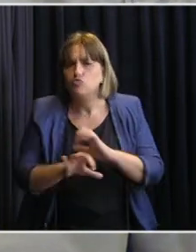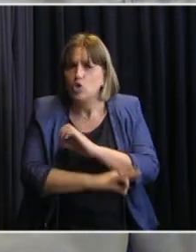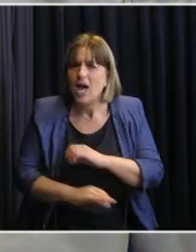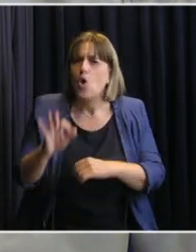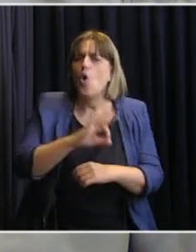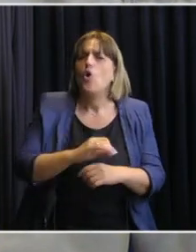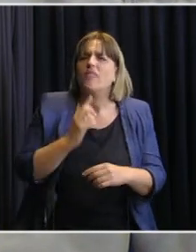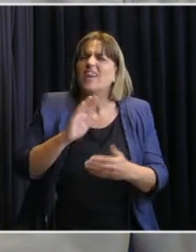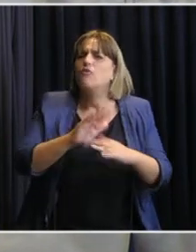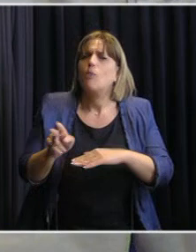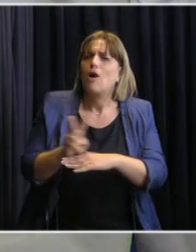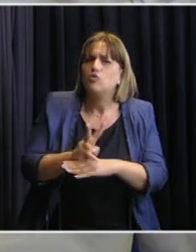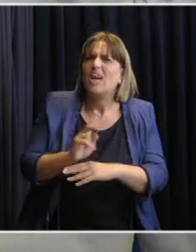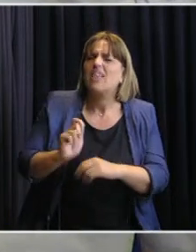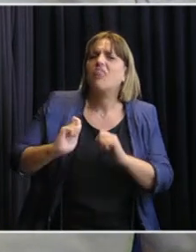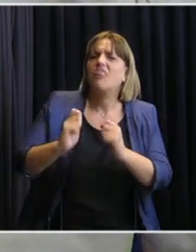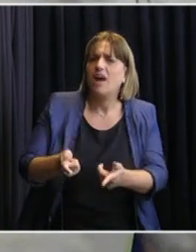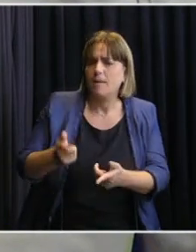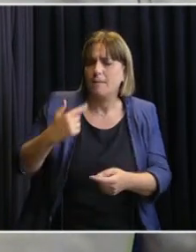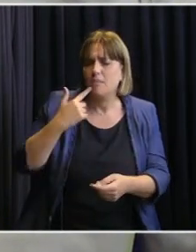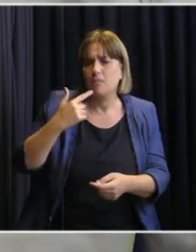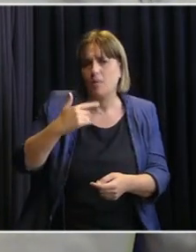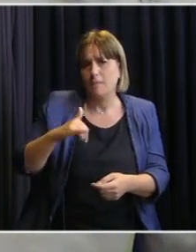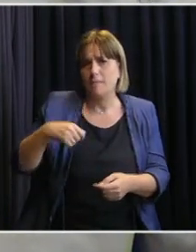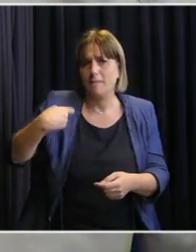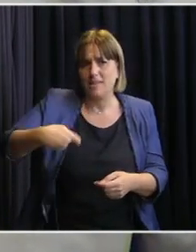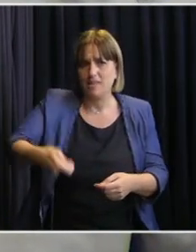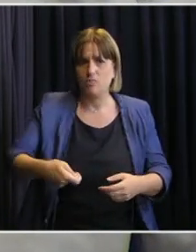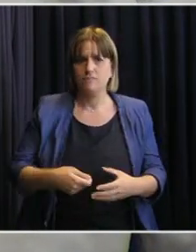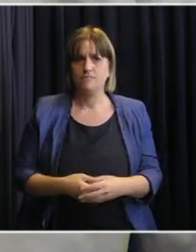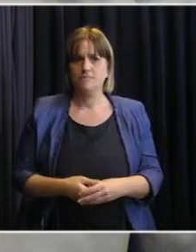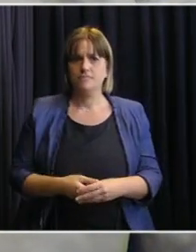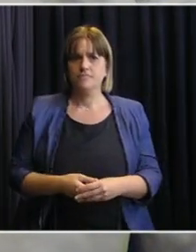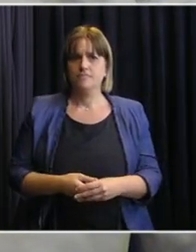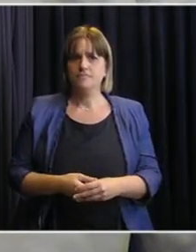tipo? En realidad, las medidas son condicionadas.